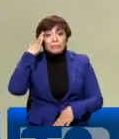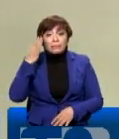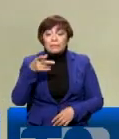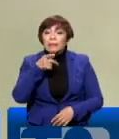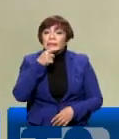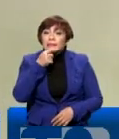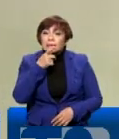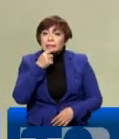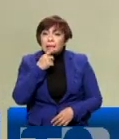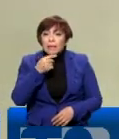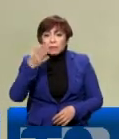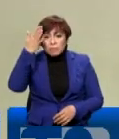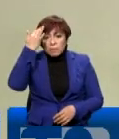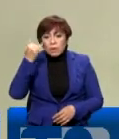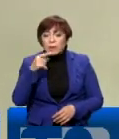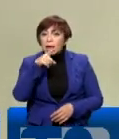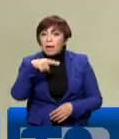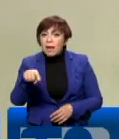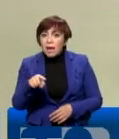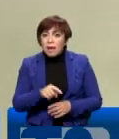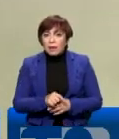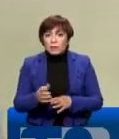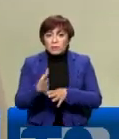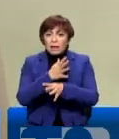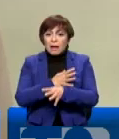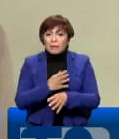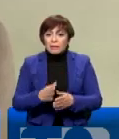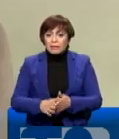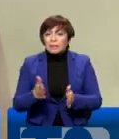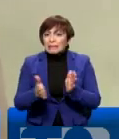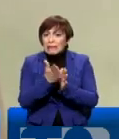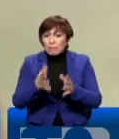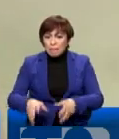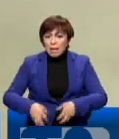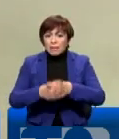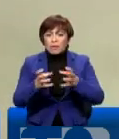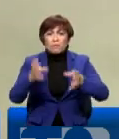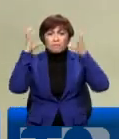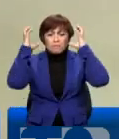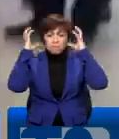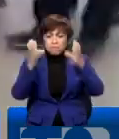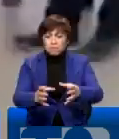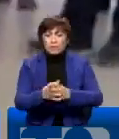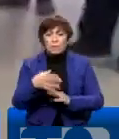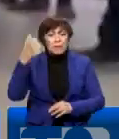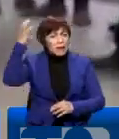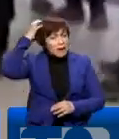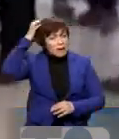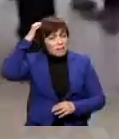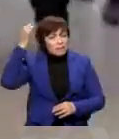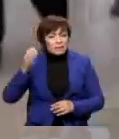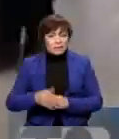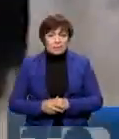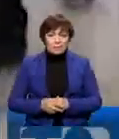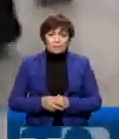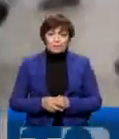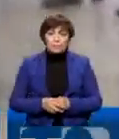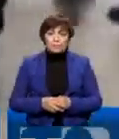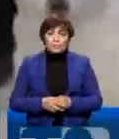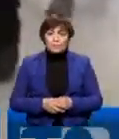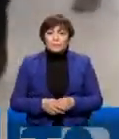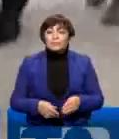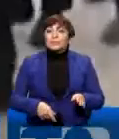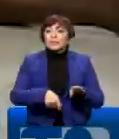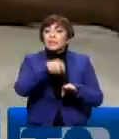una caña y base de cemento le reventaban en la cabeza a los ahora víctimas. Los jueces del tribunal emitieron una